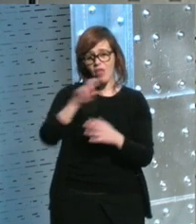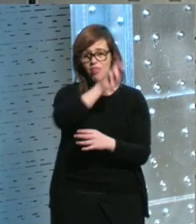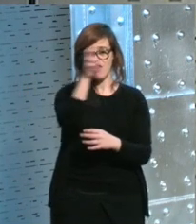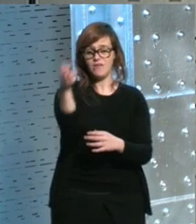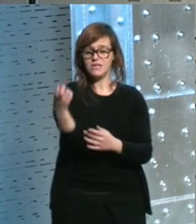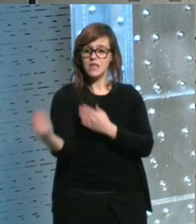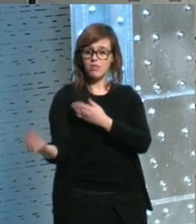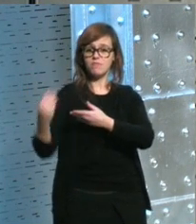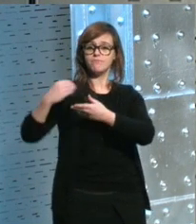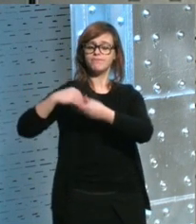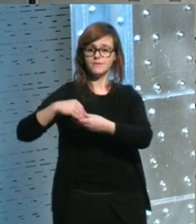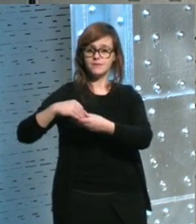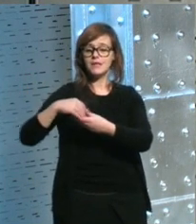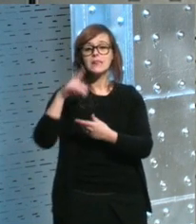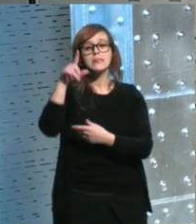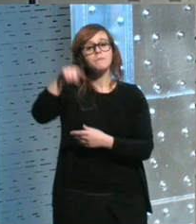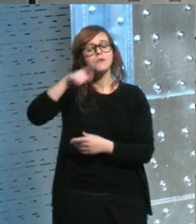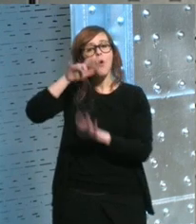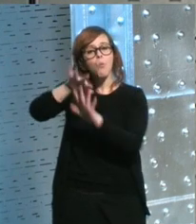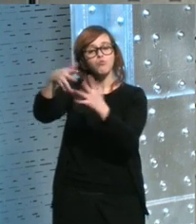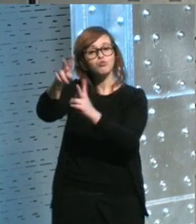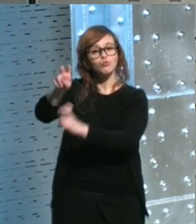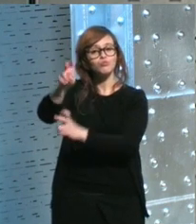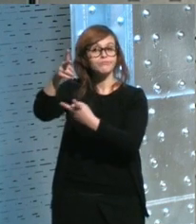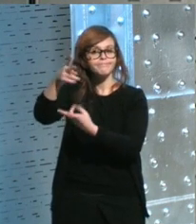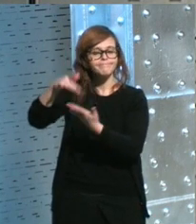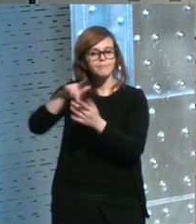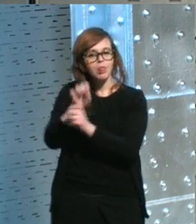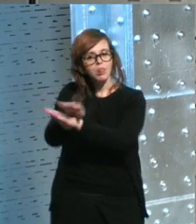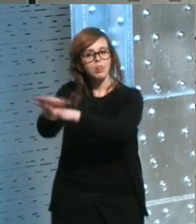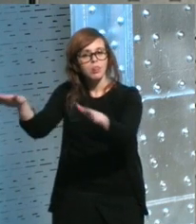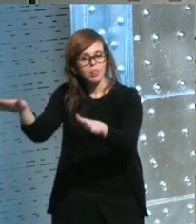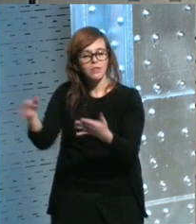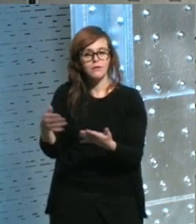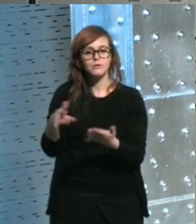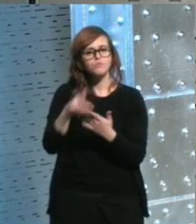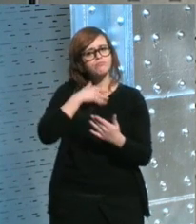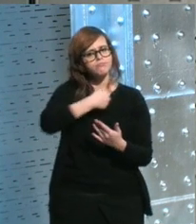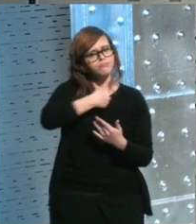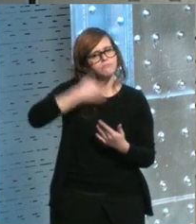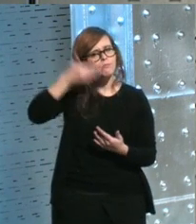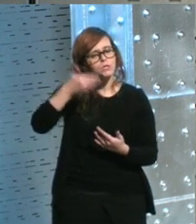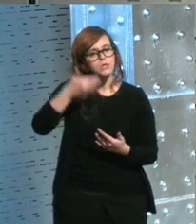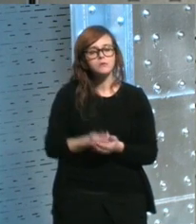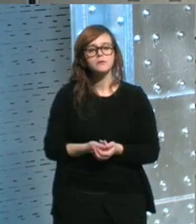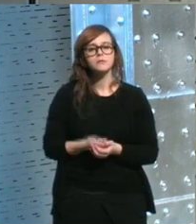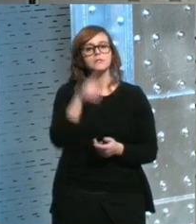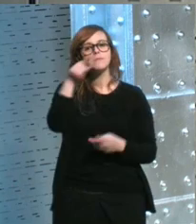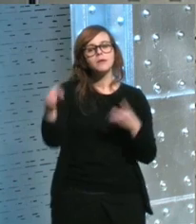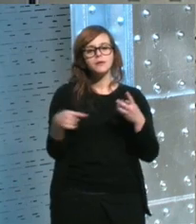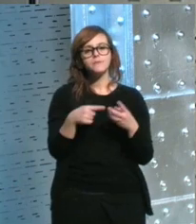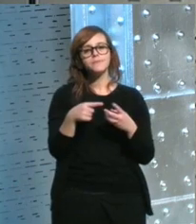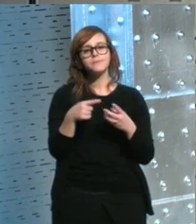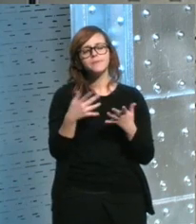aportan contactos con otros mundos, con otras redes, con lo cual tienen un papel muy importante. Ahora, el